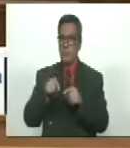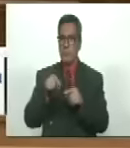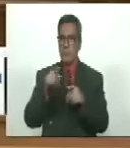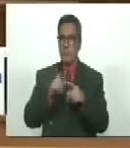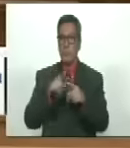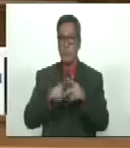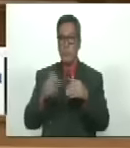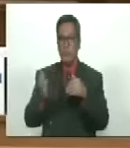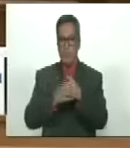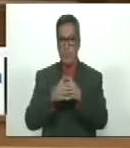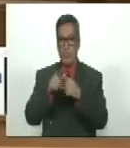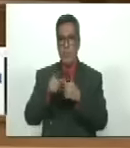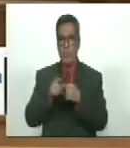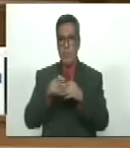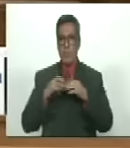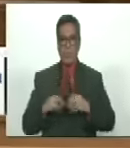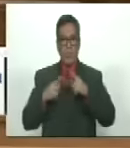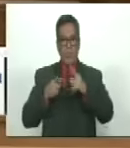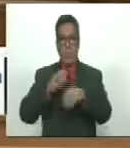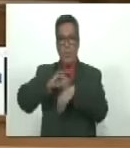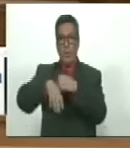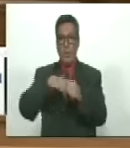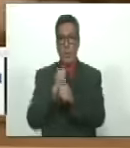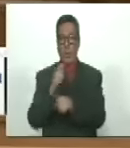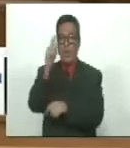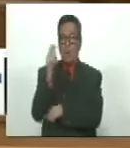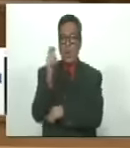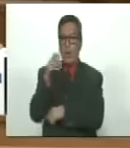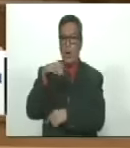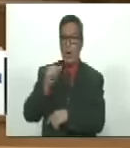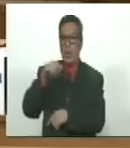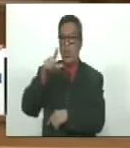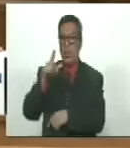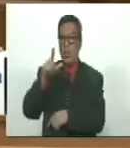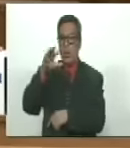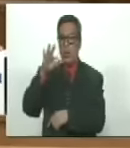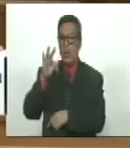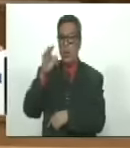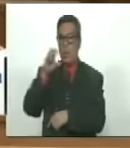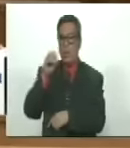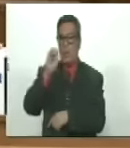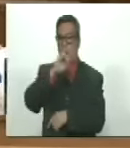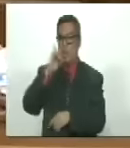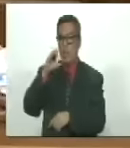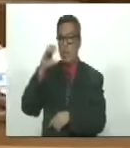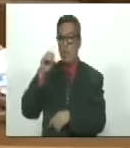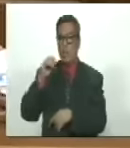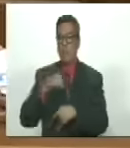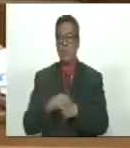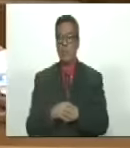derecho de palabra cerramos esta parte de la jornada al diputado Alfonso Campos.